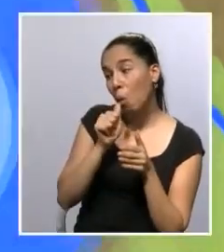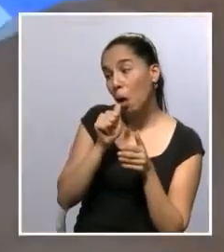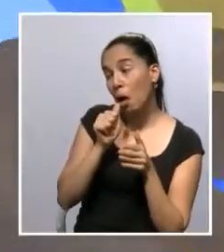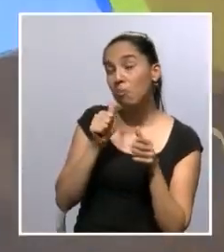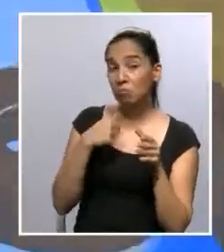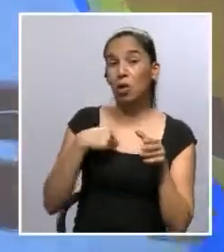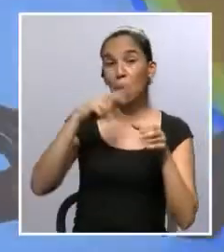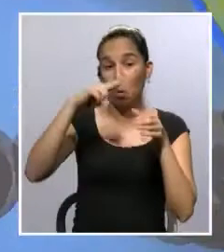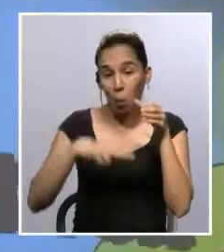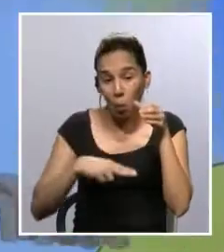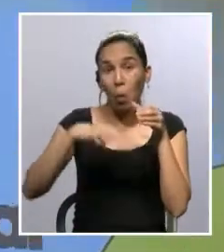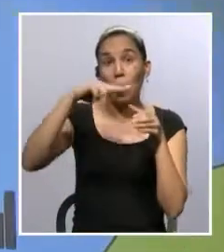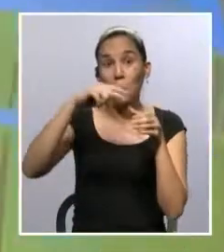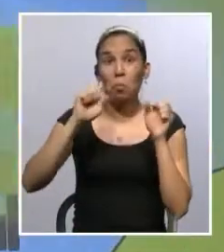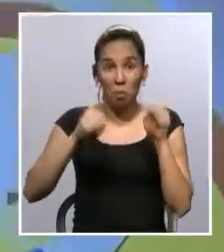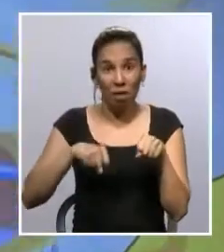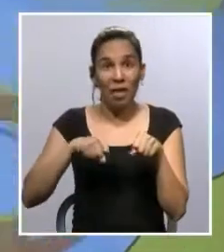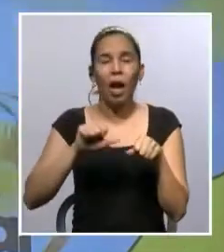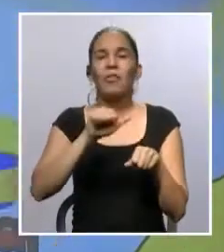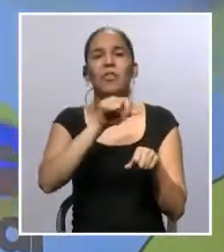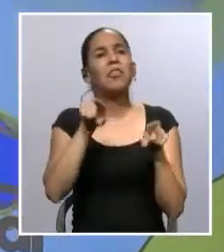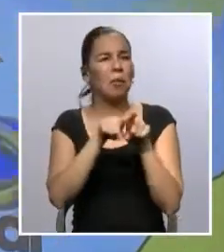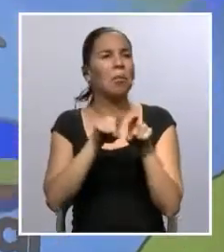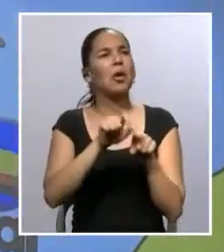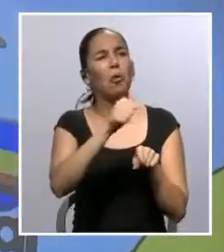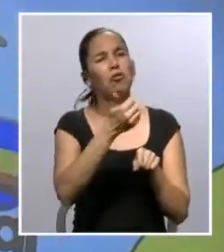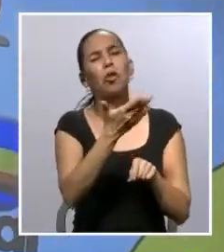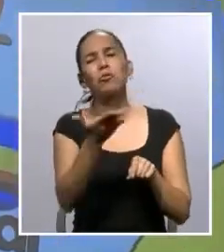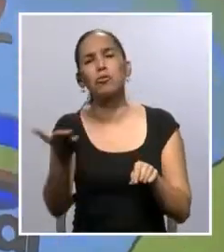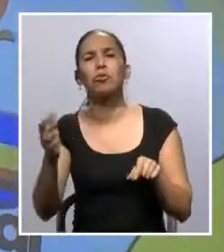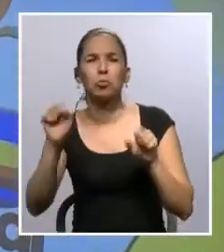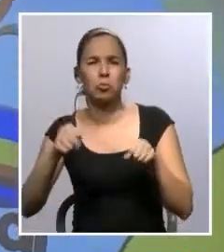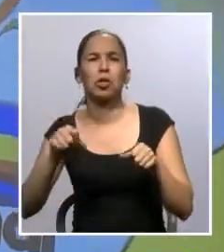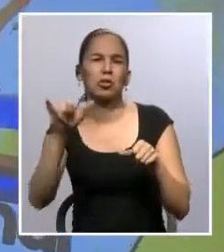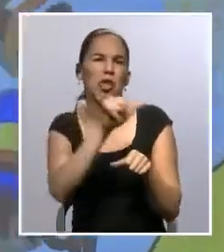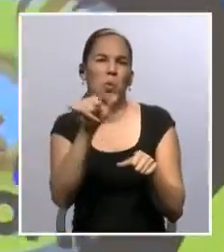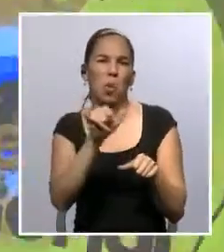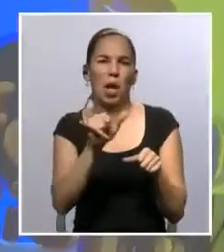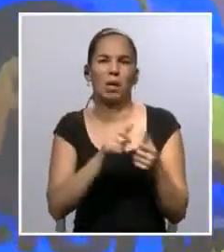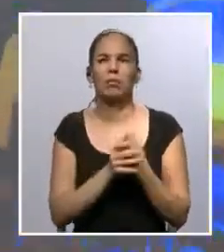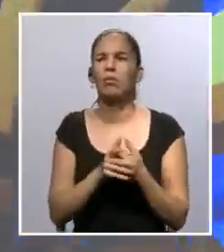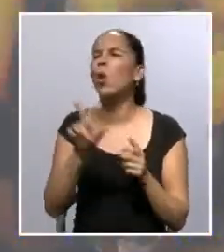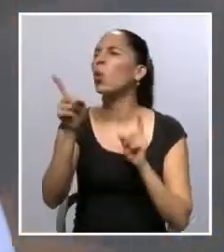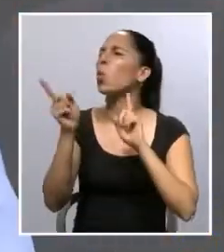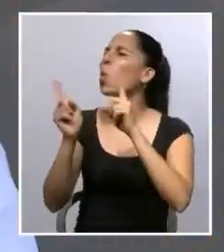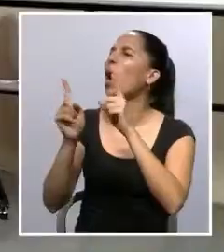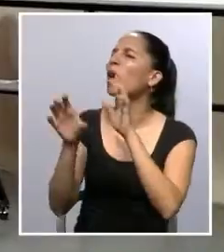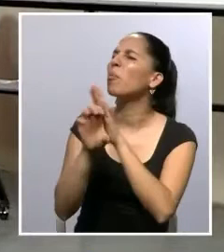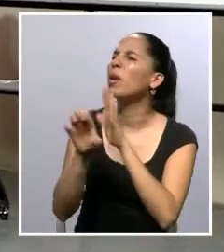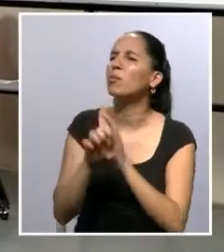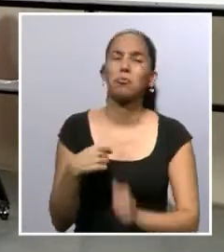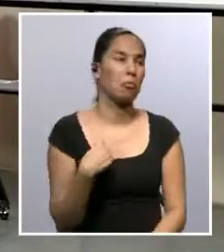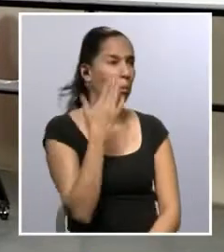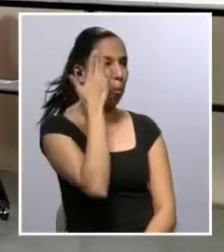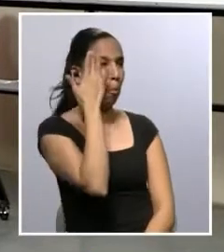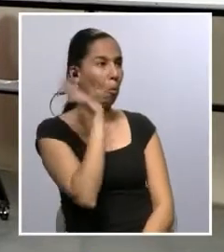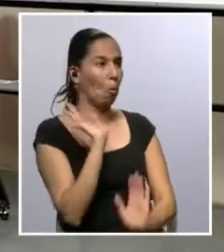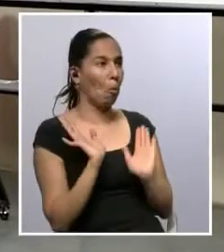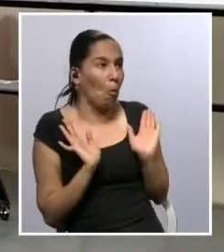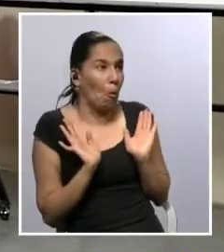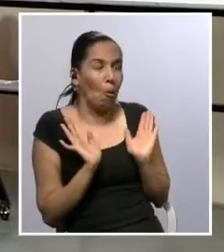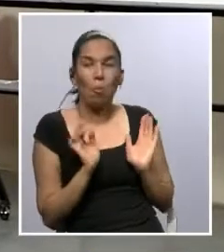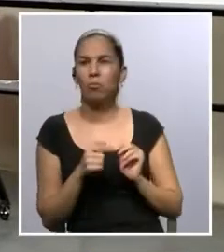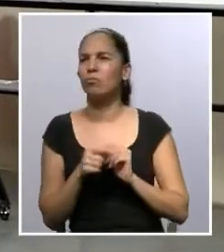imagino que también puede pasar con algún elemento en la vida real. Sí. ¿Como cuál, por ejemplo? No sabría decirle.